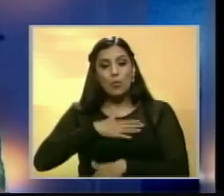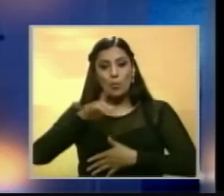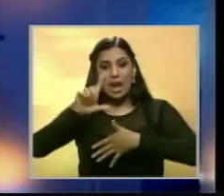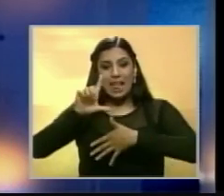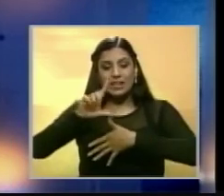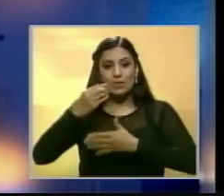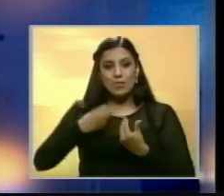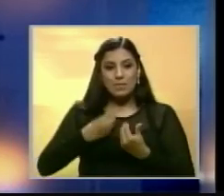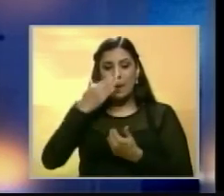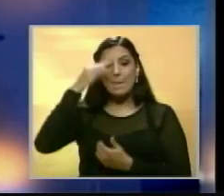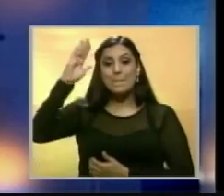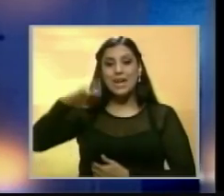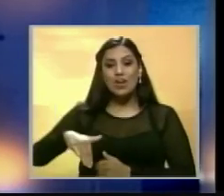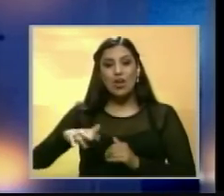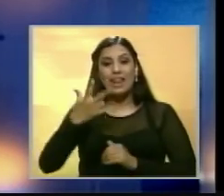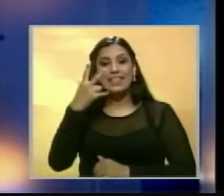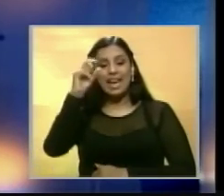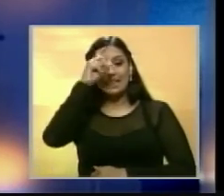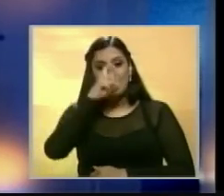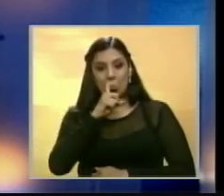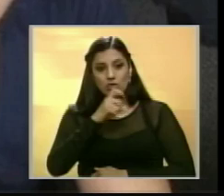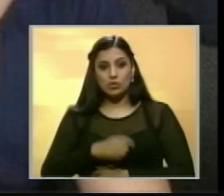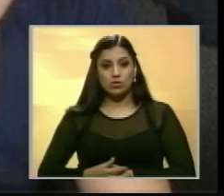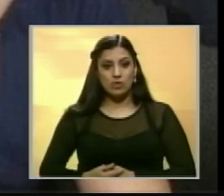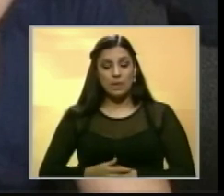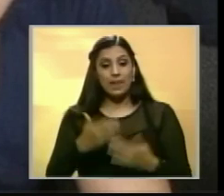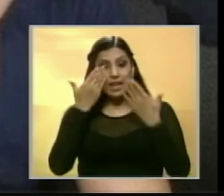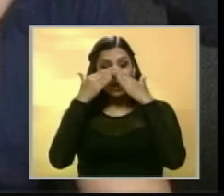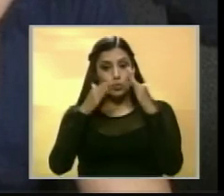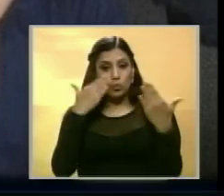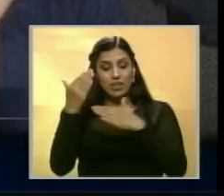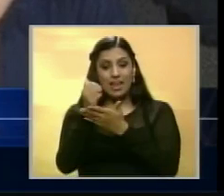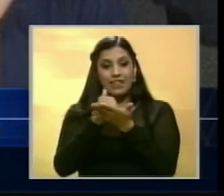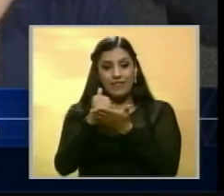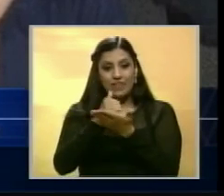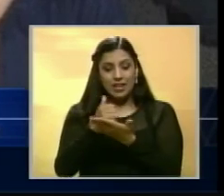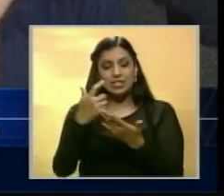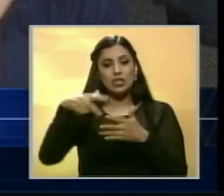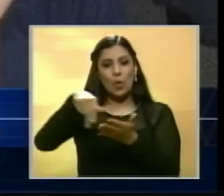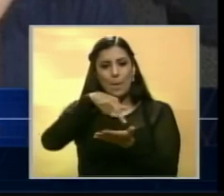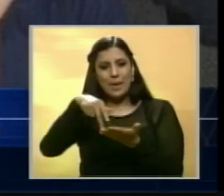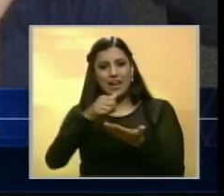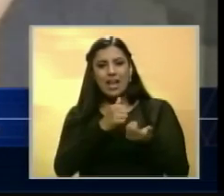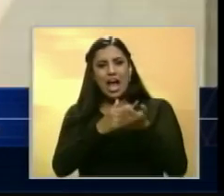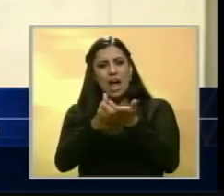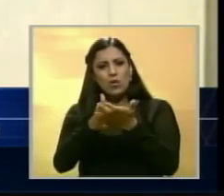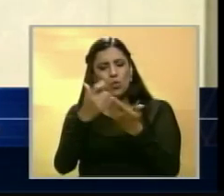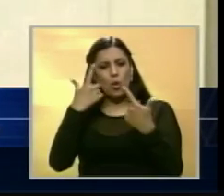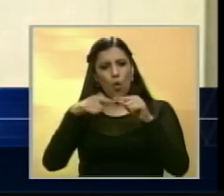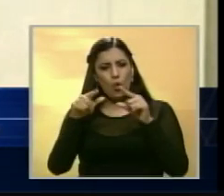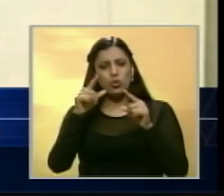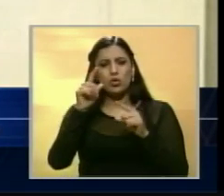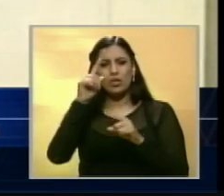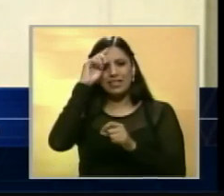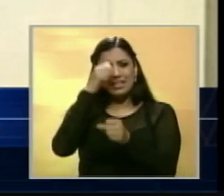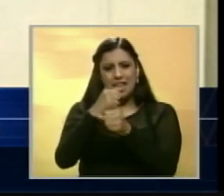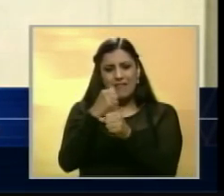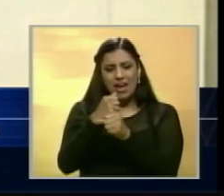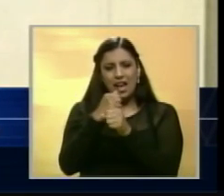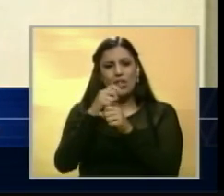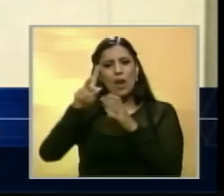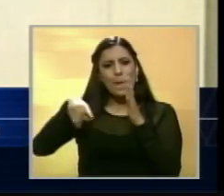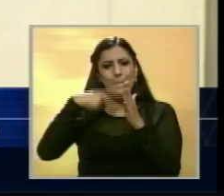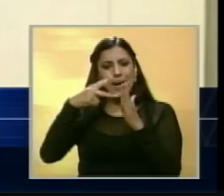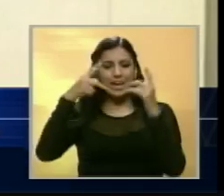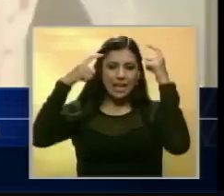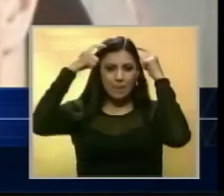latino y menores de 30 años de edad. Un estudiante, un farmacéutico, un bailarín, un asistente de producción y hasta de un trabajador de los parques